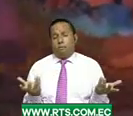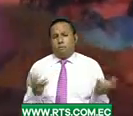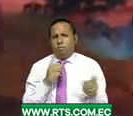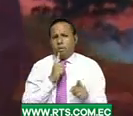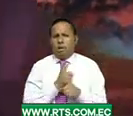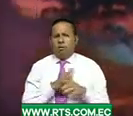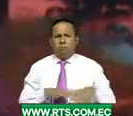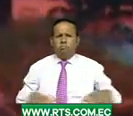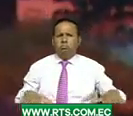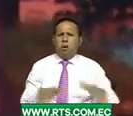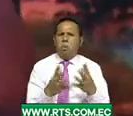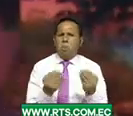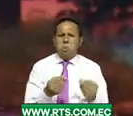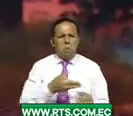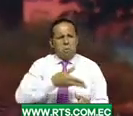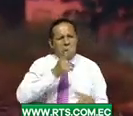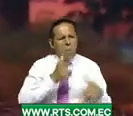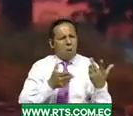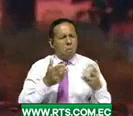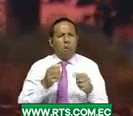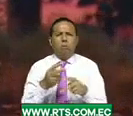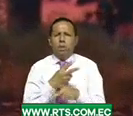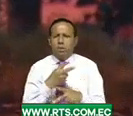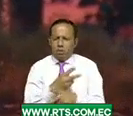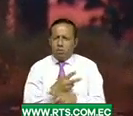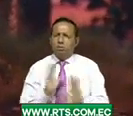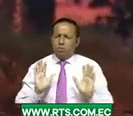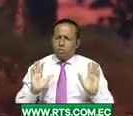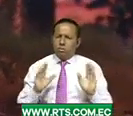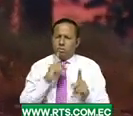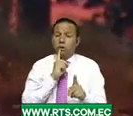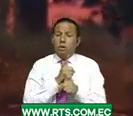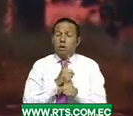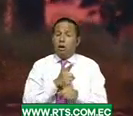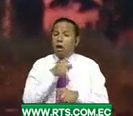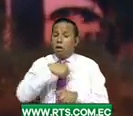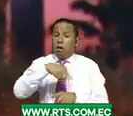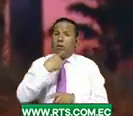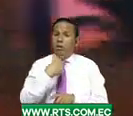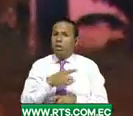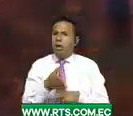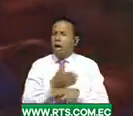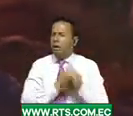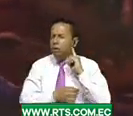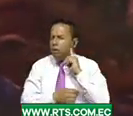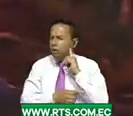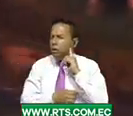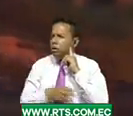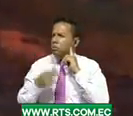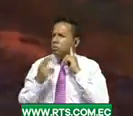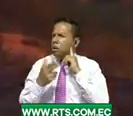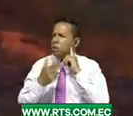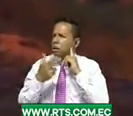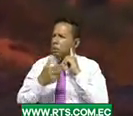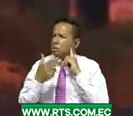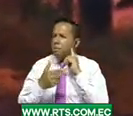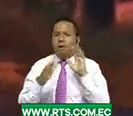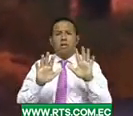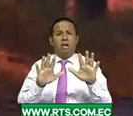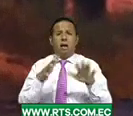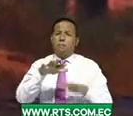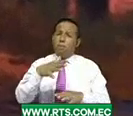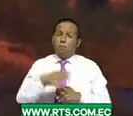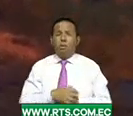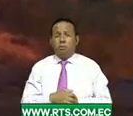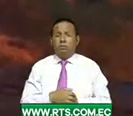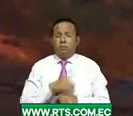hechos violentos que se han suscitado, indican que escucharon al menos unas 10 detonaciones de arma de fuego y de repente vieron